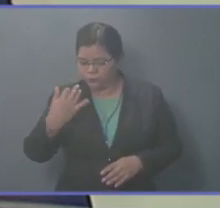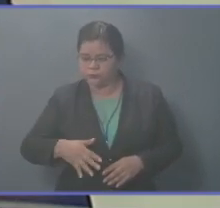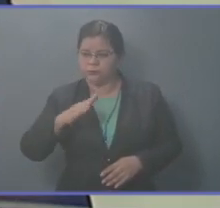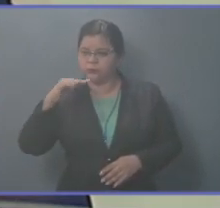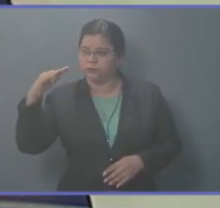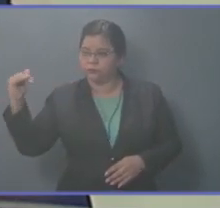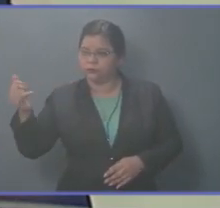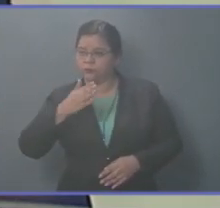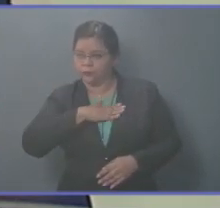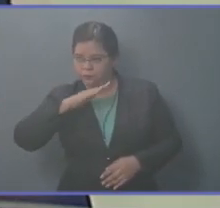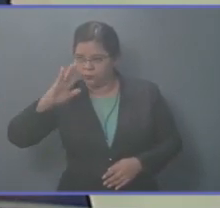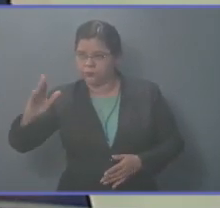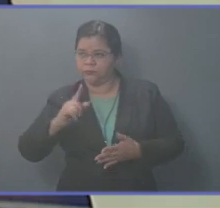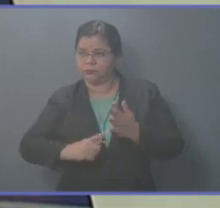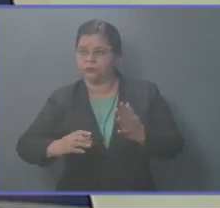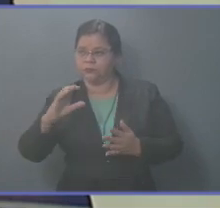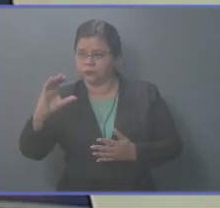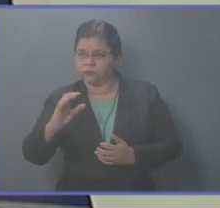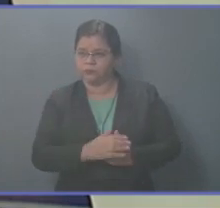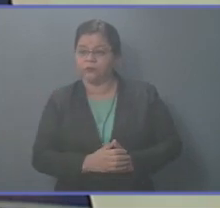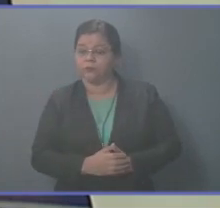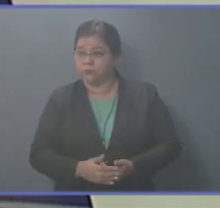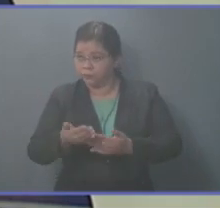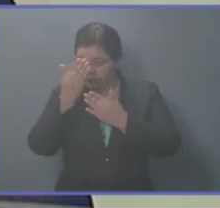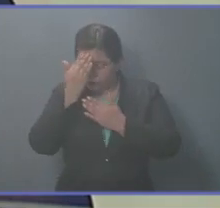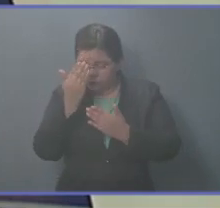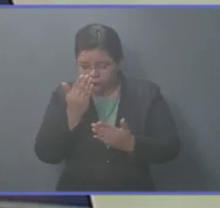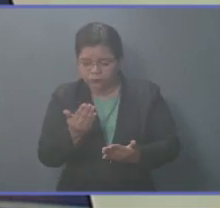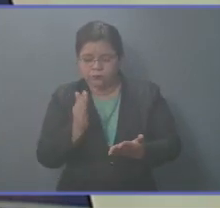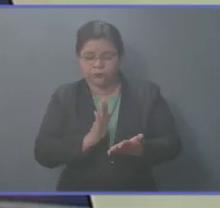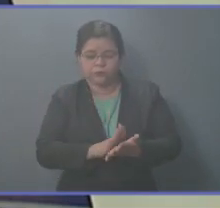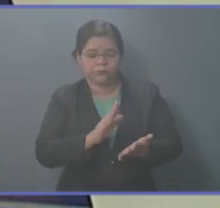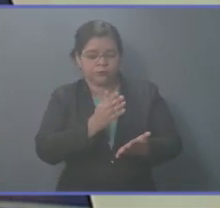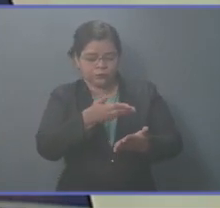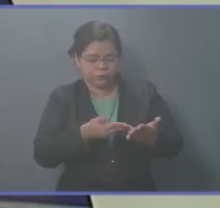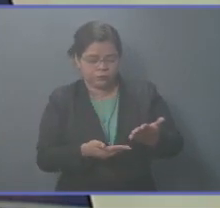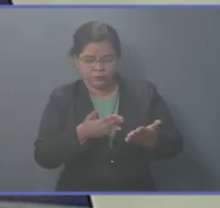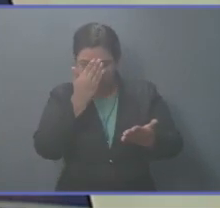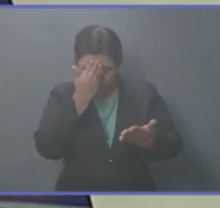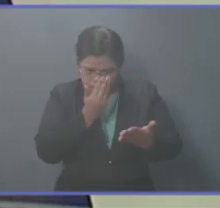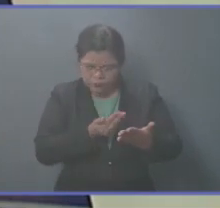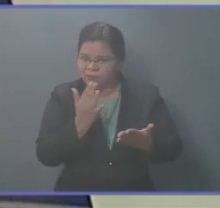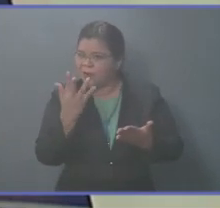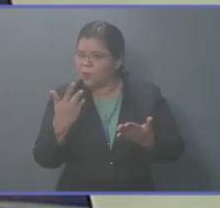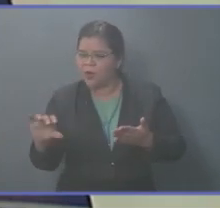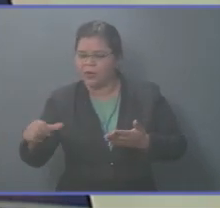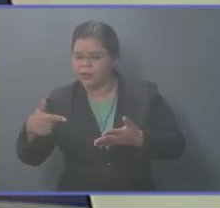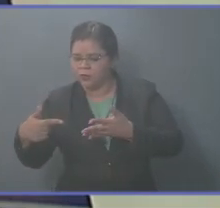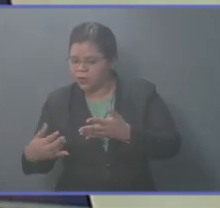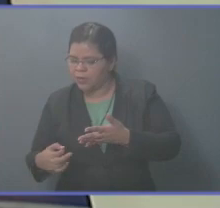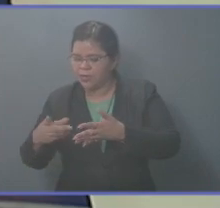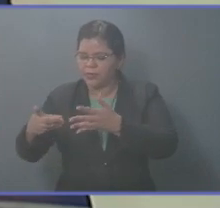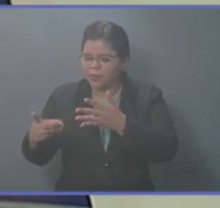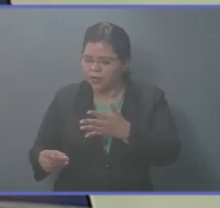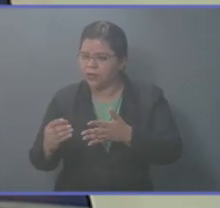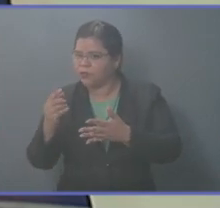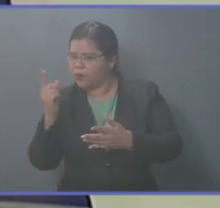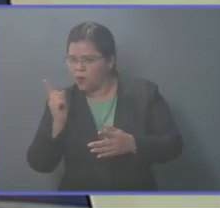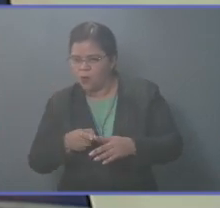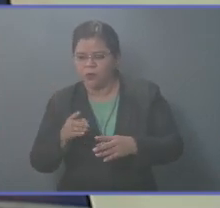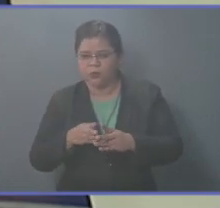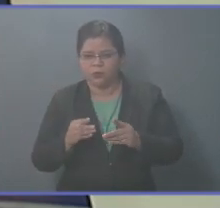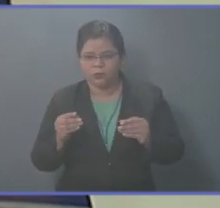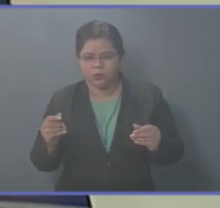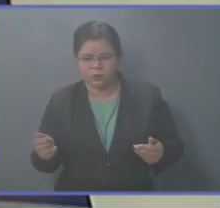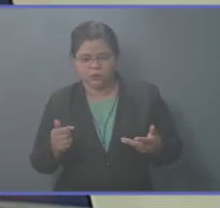cumplir y hacer cumplir la Constitución, ateniéndose a su texto, cualesquiera que fueran las leyes, decretos, órdenes o resoluciones